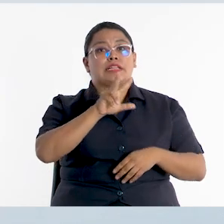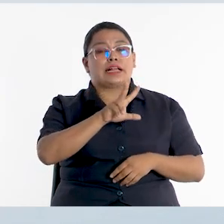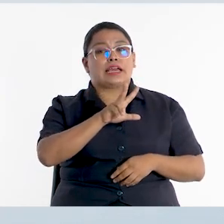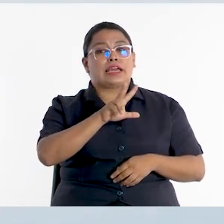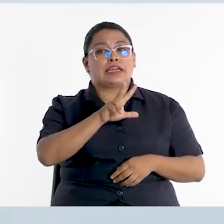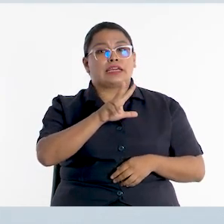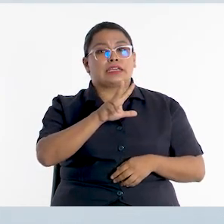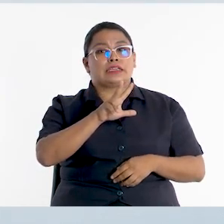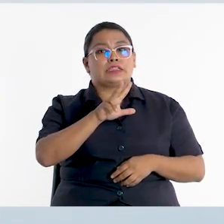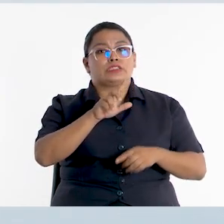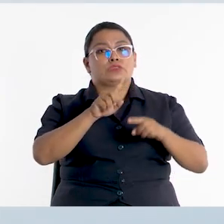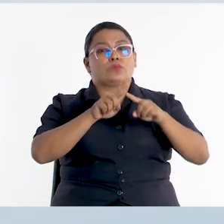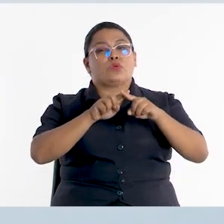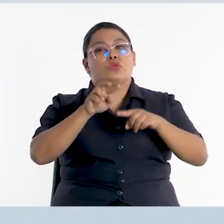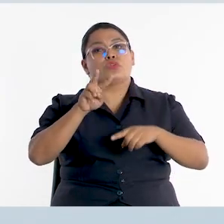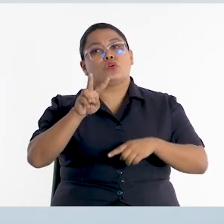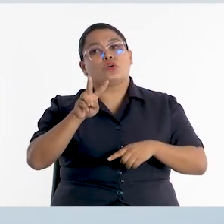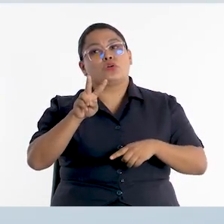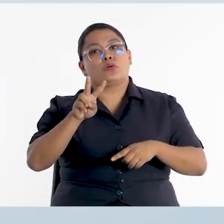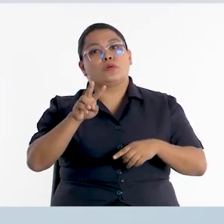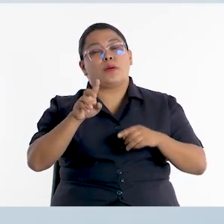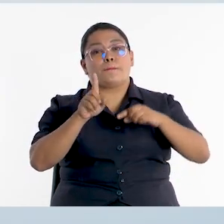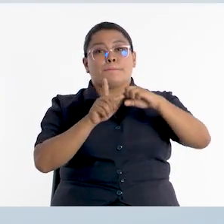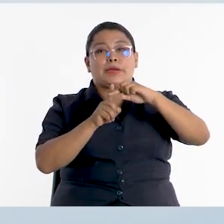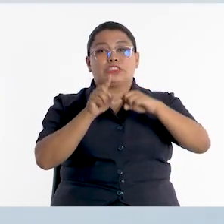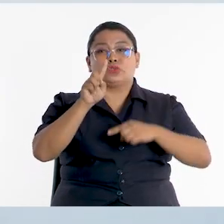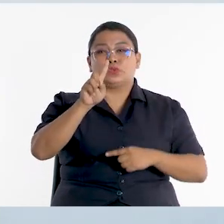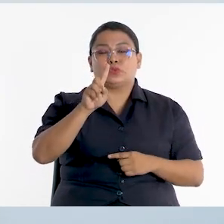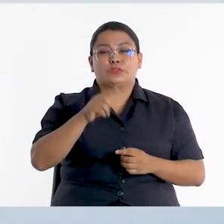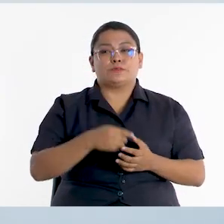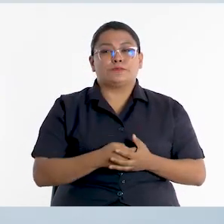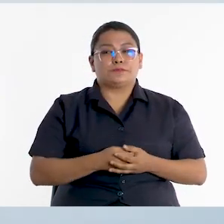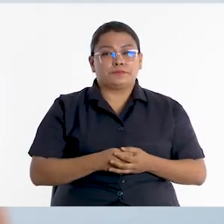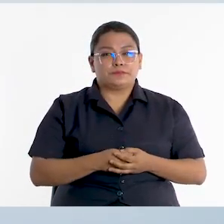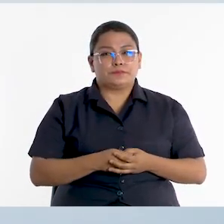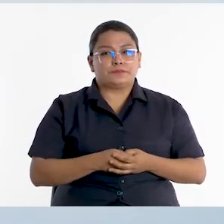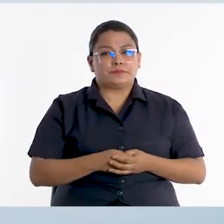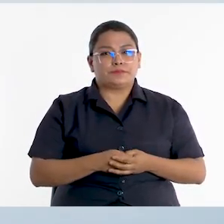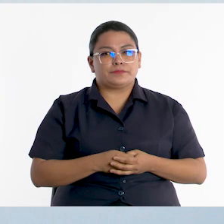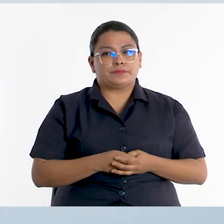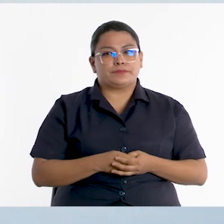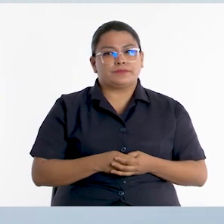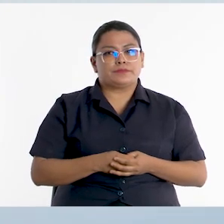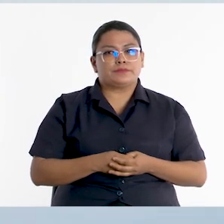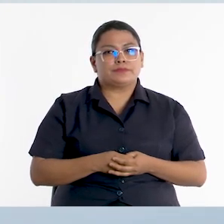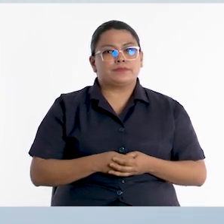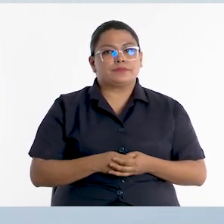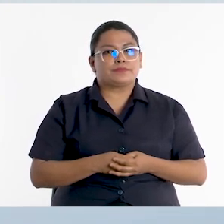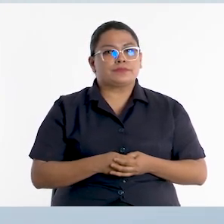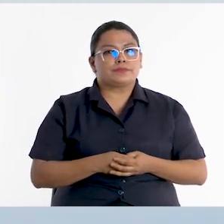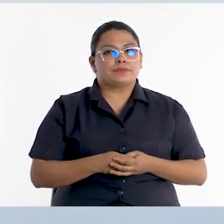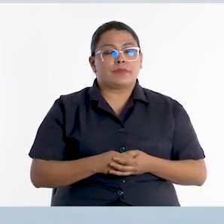es igual a 3 por 2 más 1.